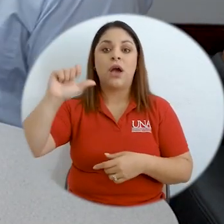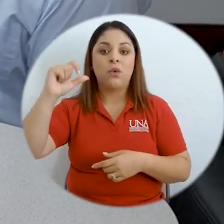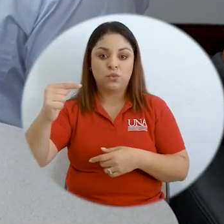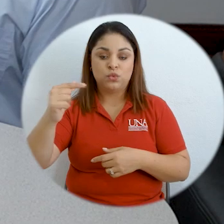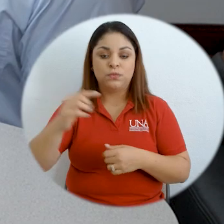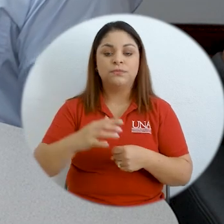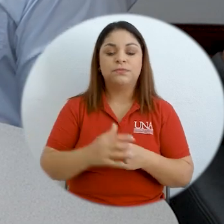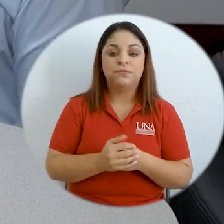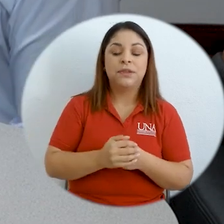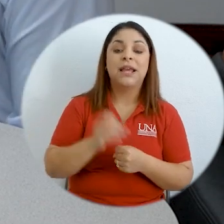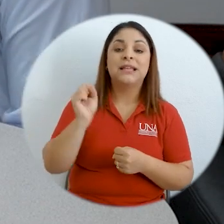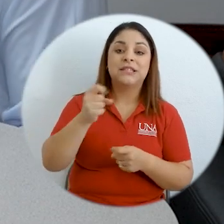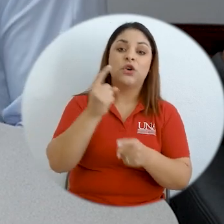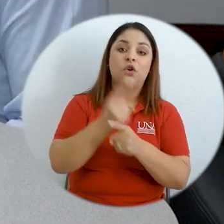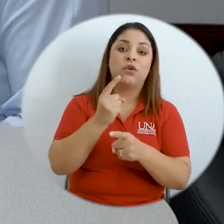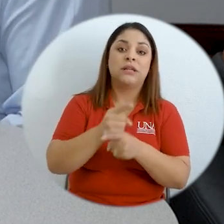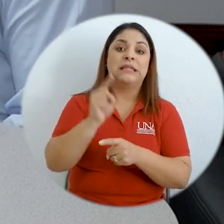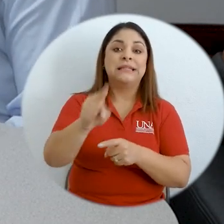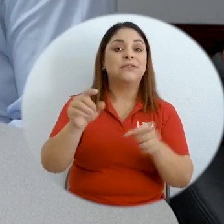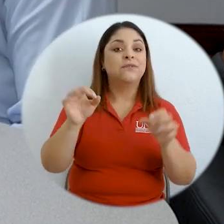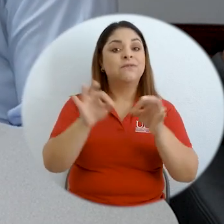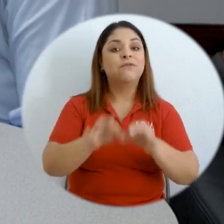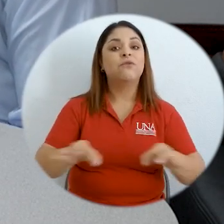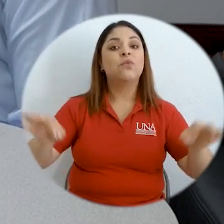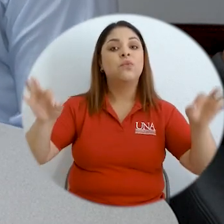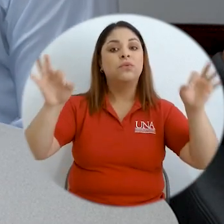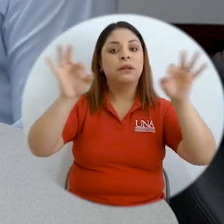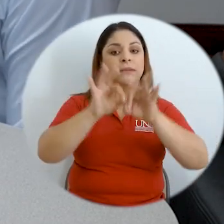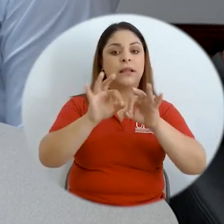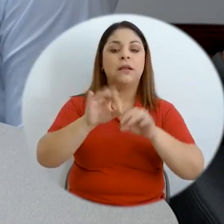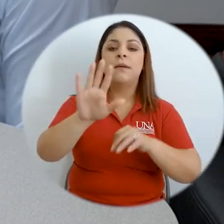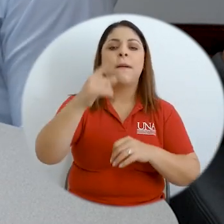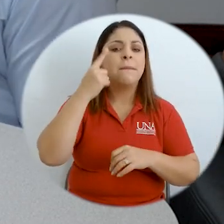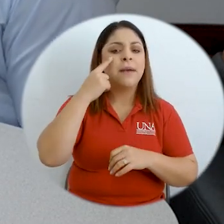Francisco? Eso también es fundamental. Primero, aquí no se trata de una